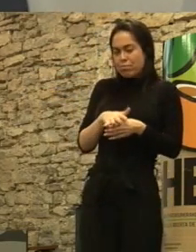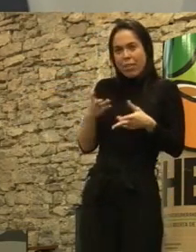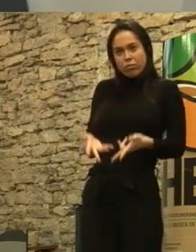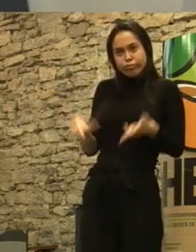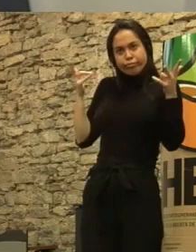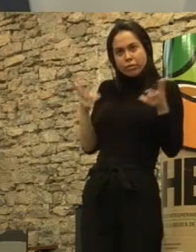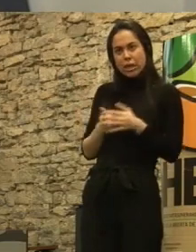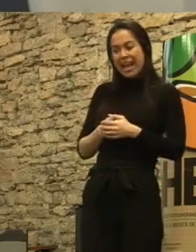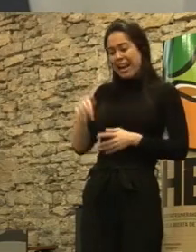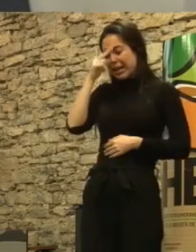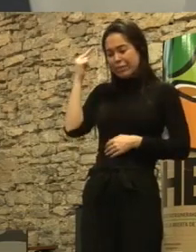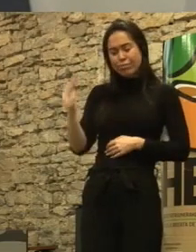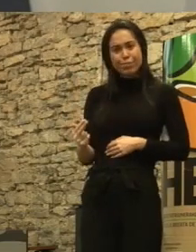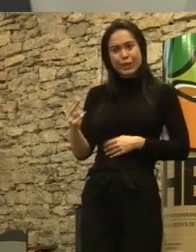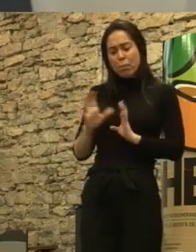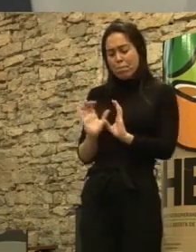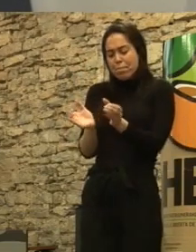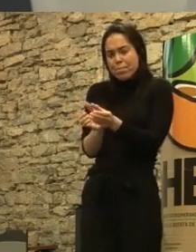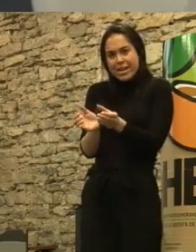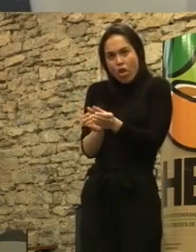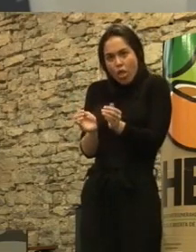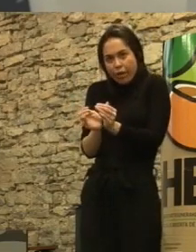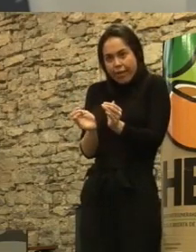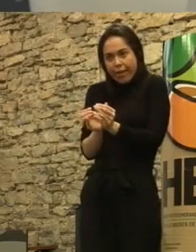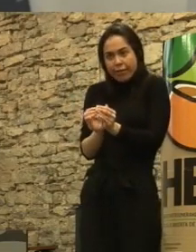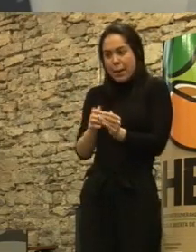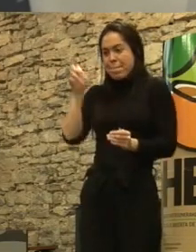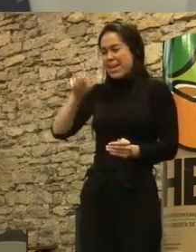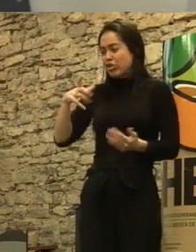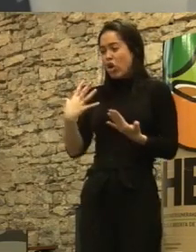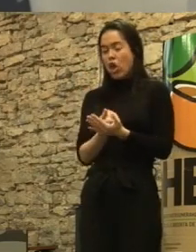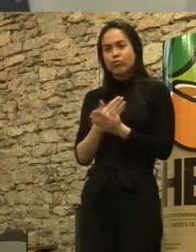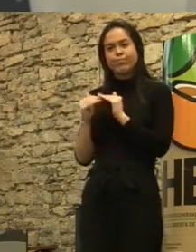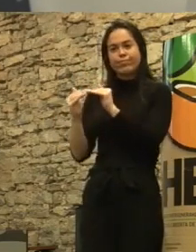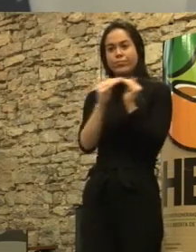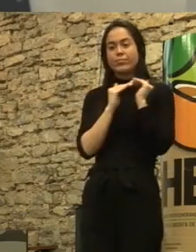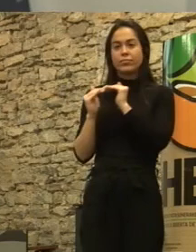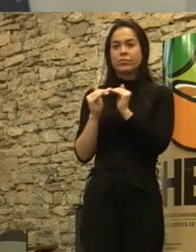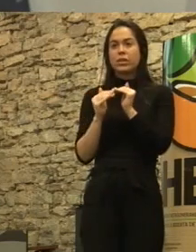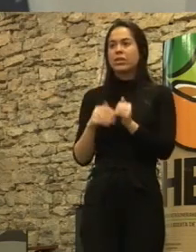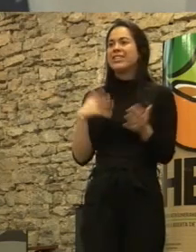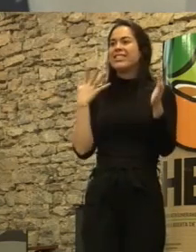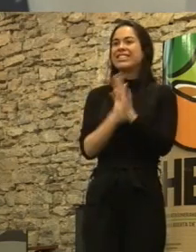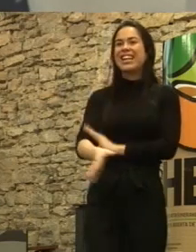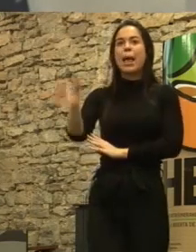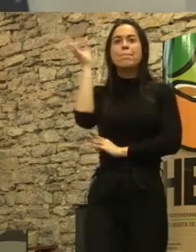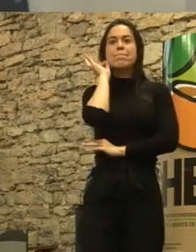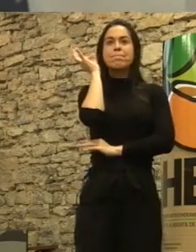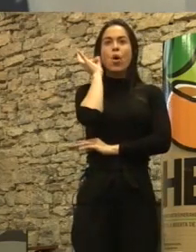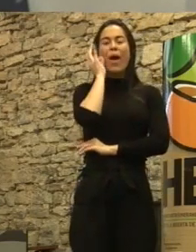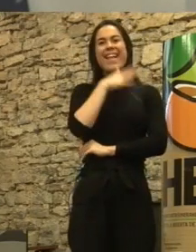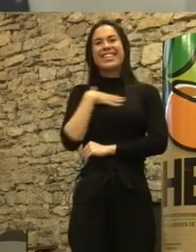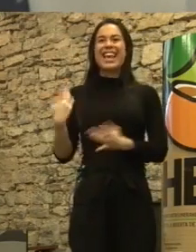respeto para las minorías, todas las personas incluidas en la mesa. Ella dice, no es que las mujeres queramos entrar en la mesa de la